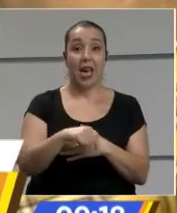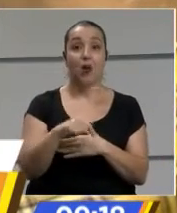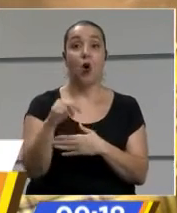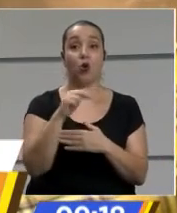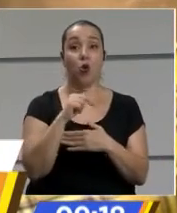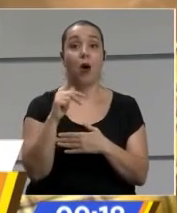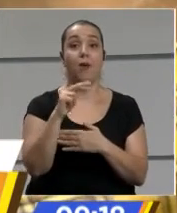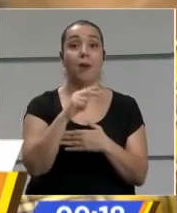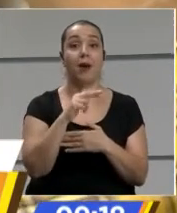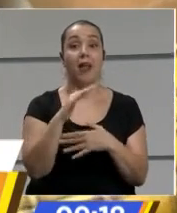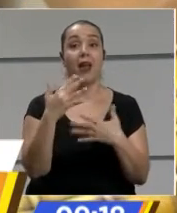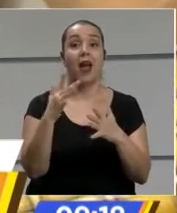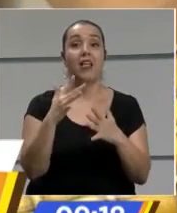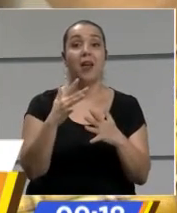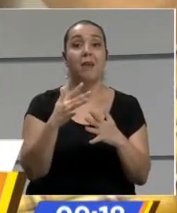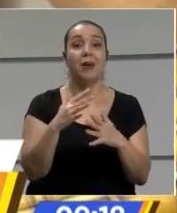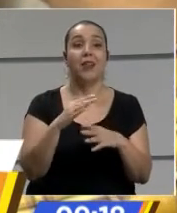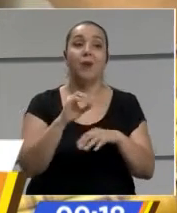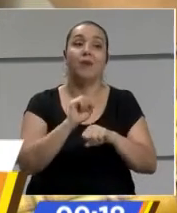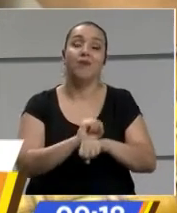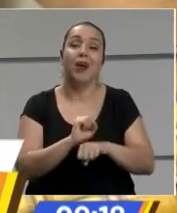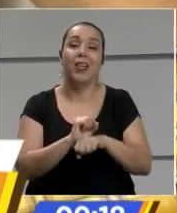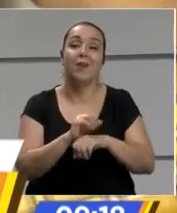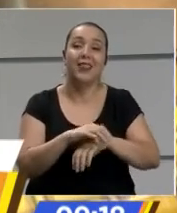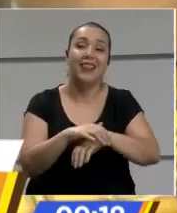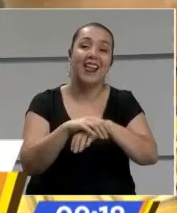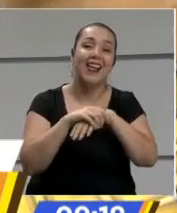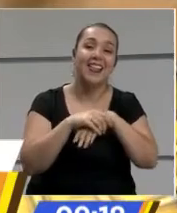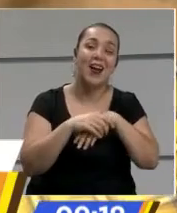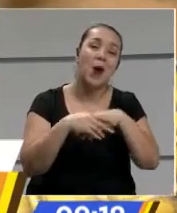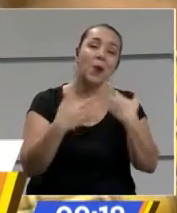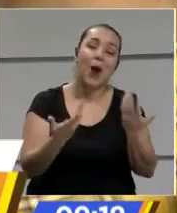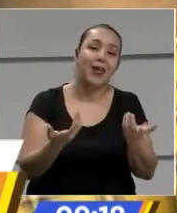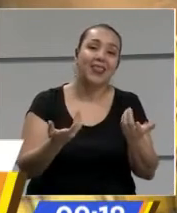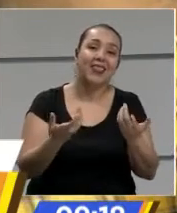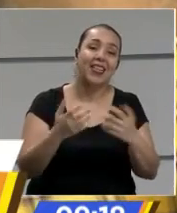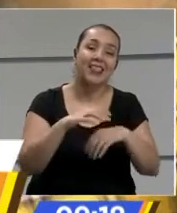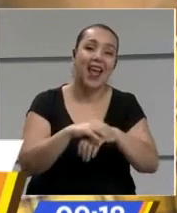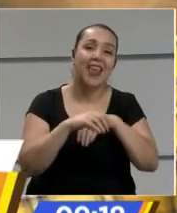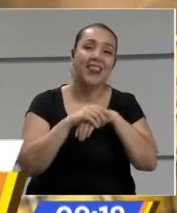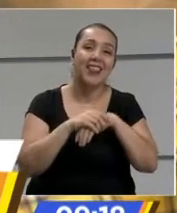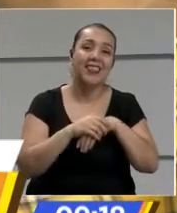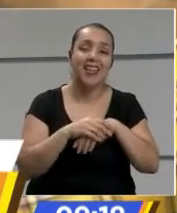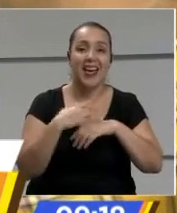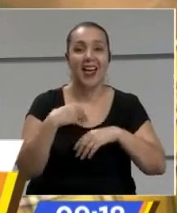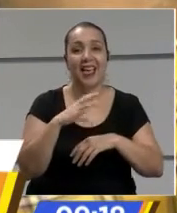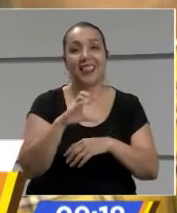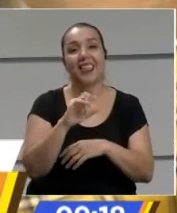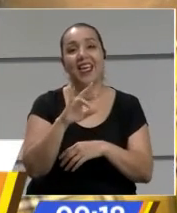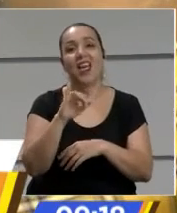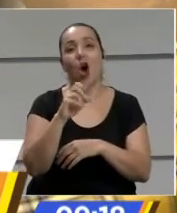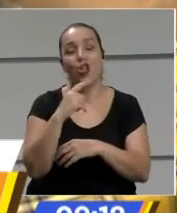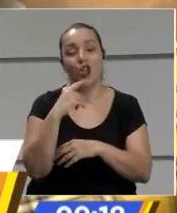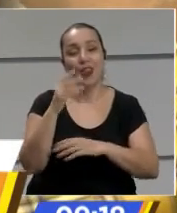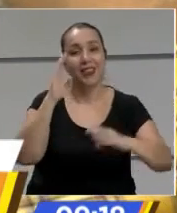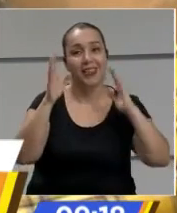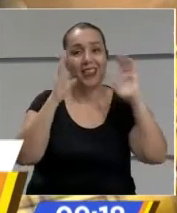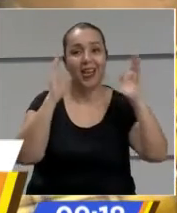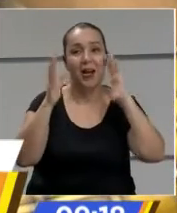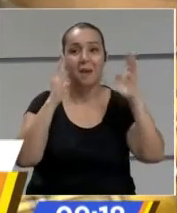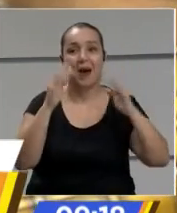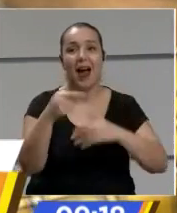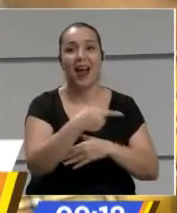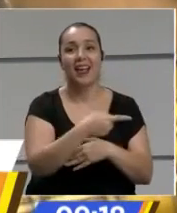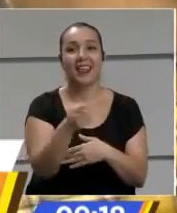el inglés criollo, pero se me sale siempre el guanacasteco, dice él. Dice Margarita Botoya, hola, muchos saludos, quiero